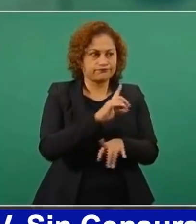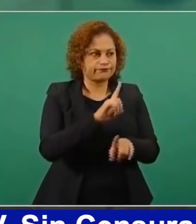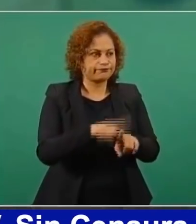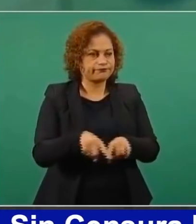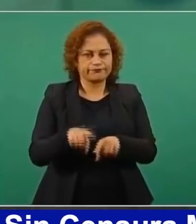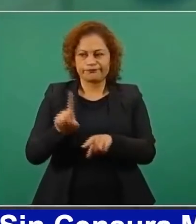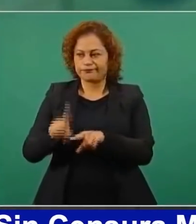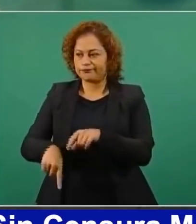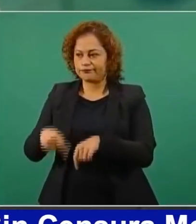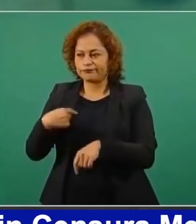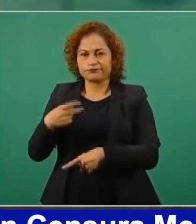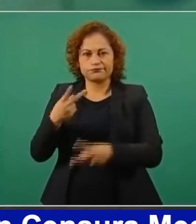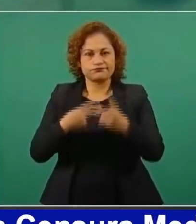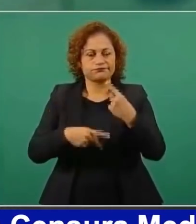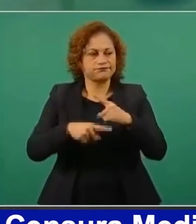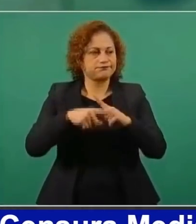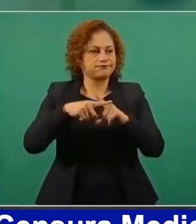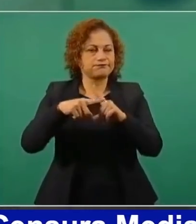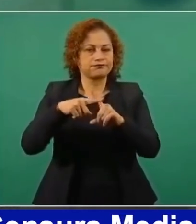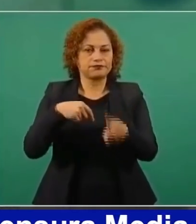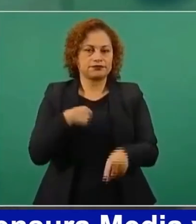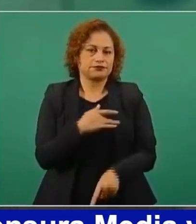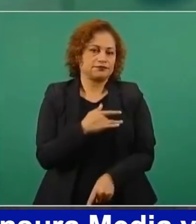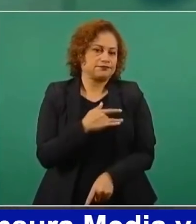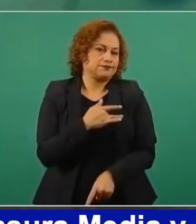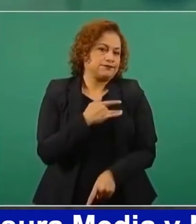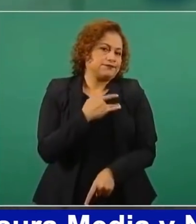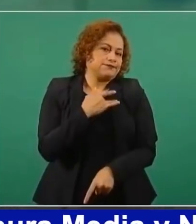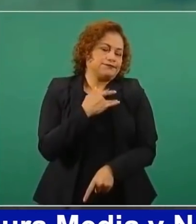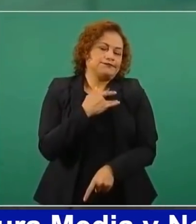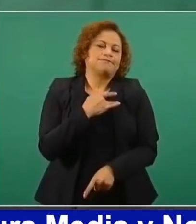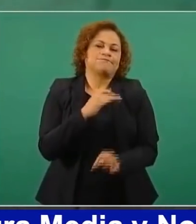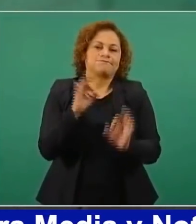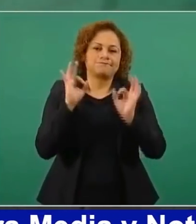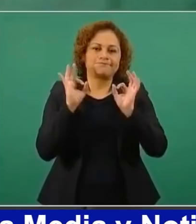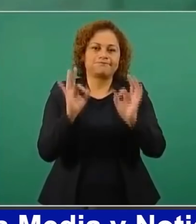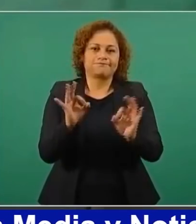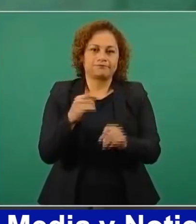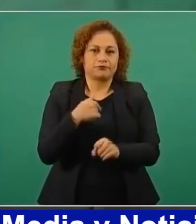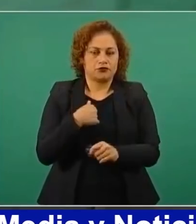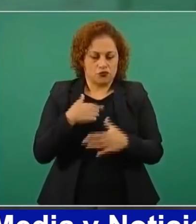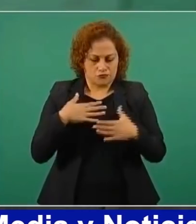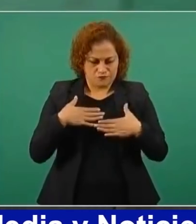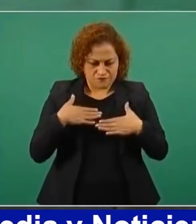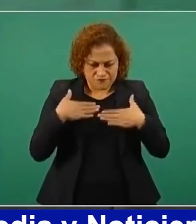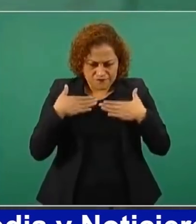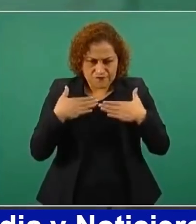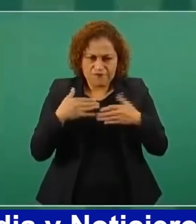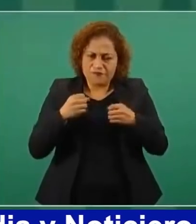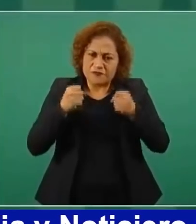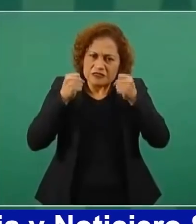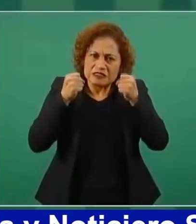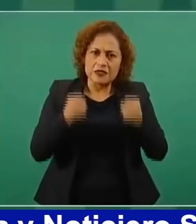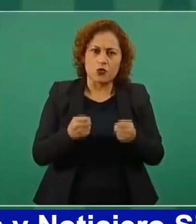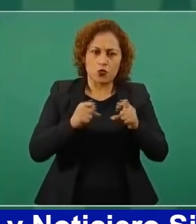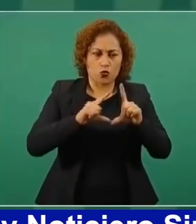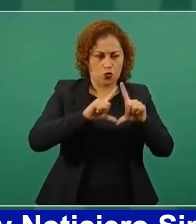mucha confianza en que se va a lograr el renacimiento de México. Ya se está